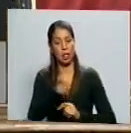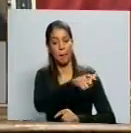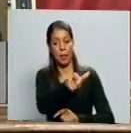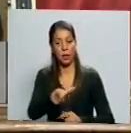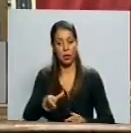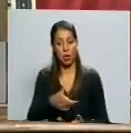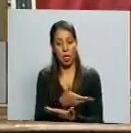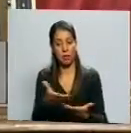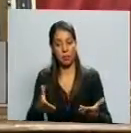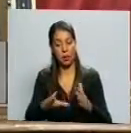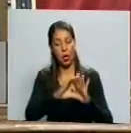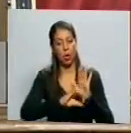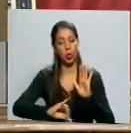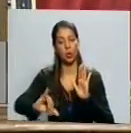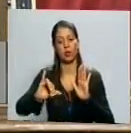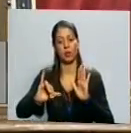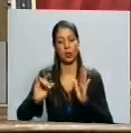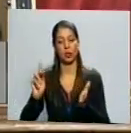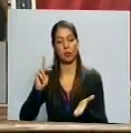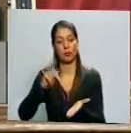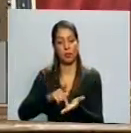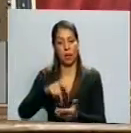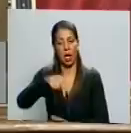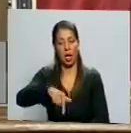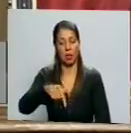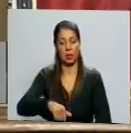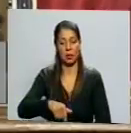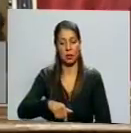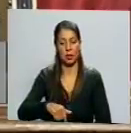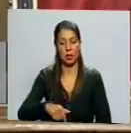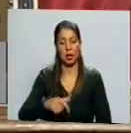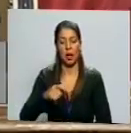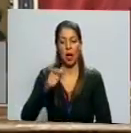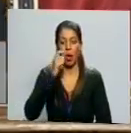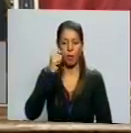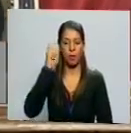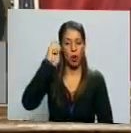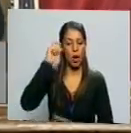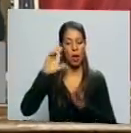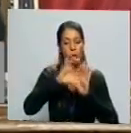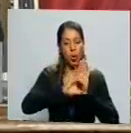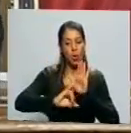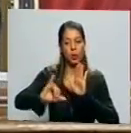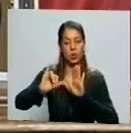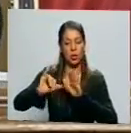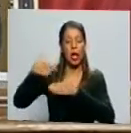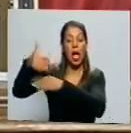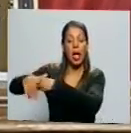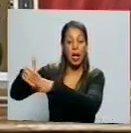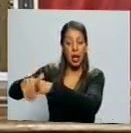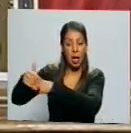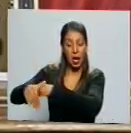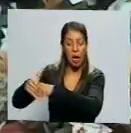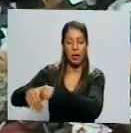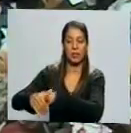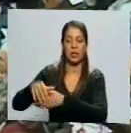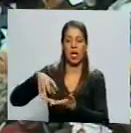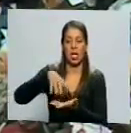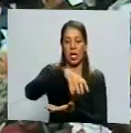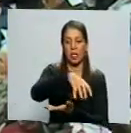constituyentes que estamos aquí presentes, pero sobre todo esas constituyentes y esos constituyentes que están afuera, en los estados,